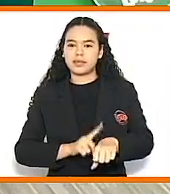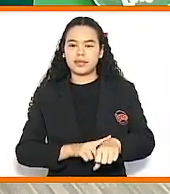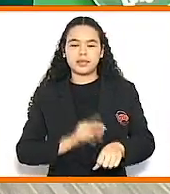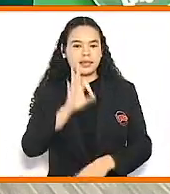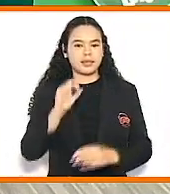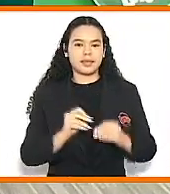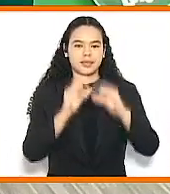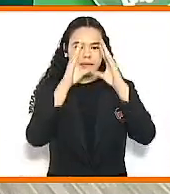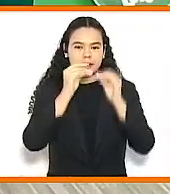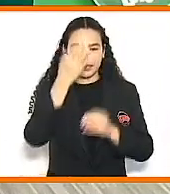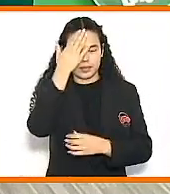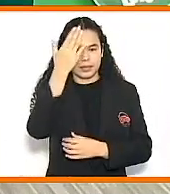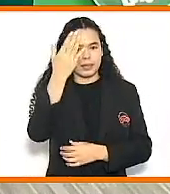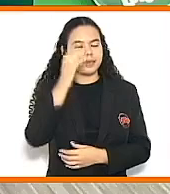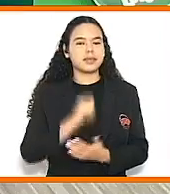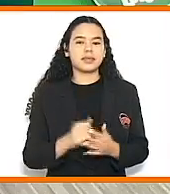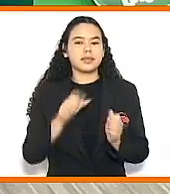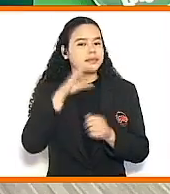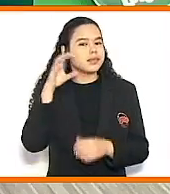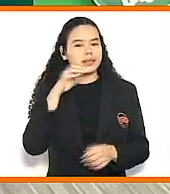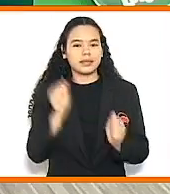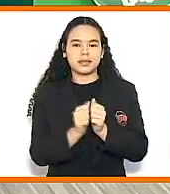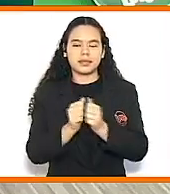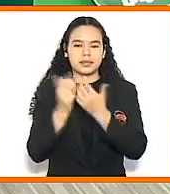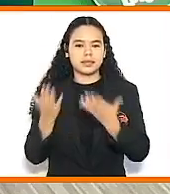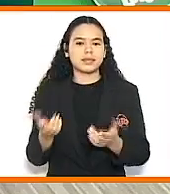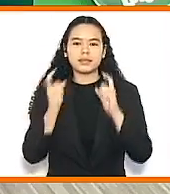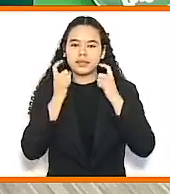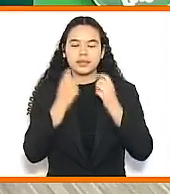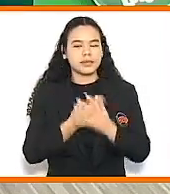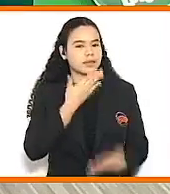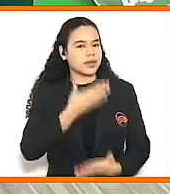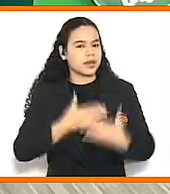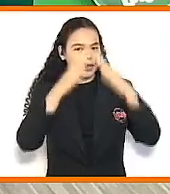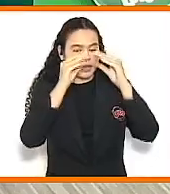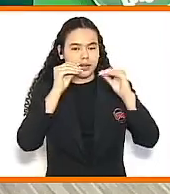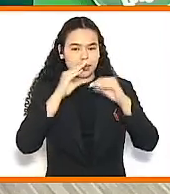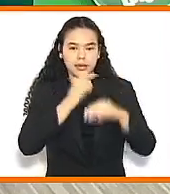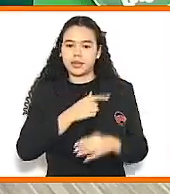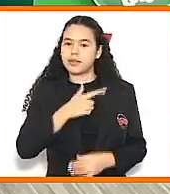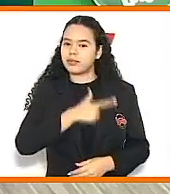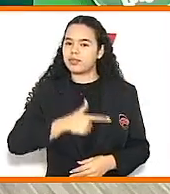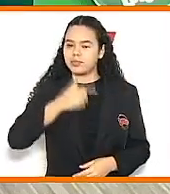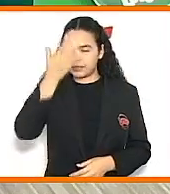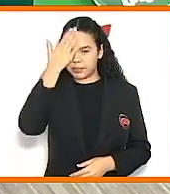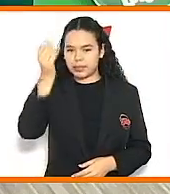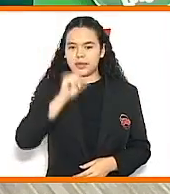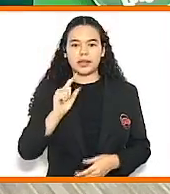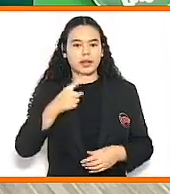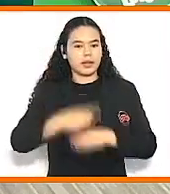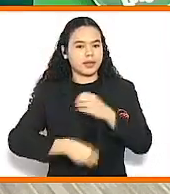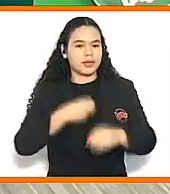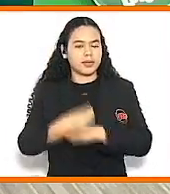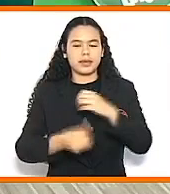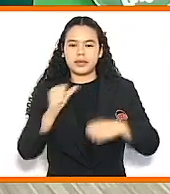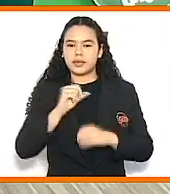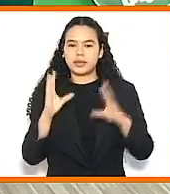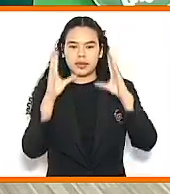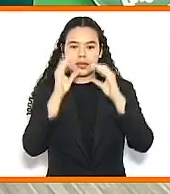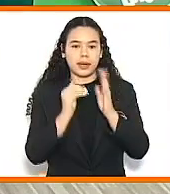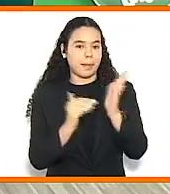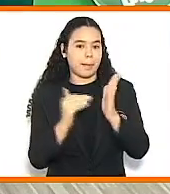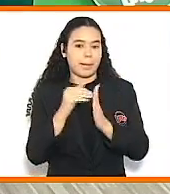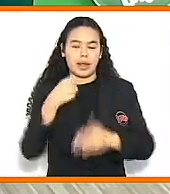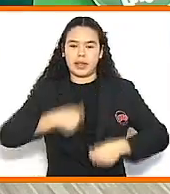de la noche. Te saluda Cecilia Rosselli y estoy acompañada de Tatiana Varela. Buenas noches, Ceci. Qué placer saludarte en nuestra primer noche millonaria de septiembre.